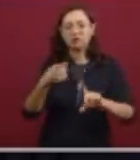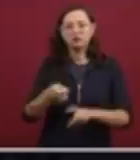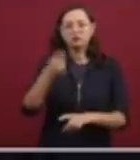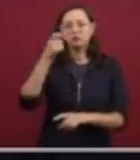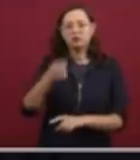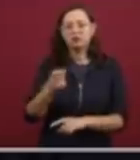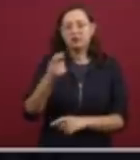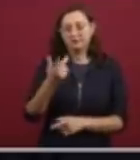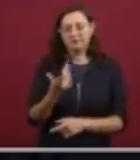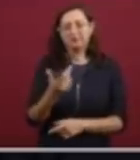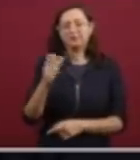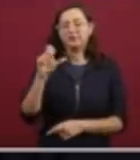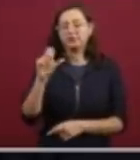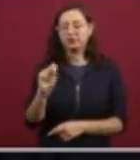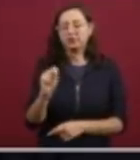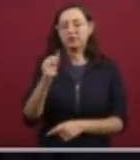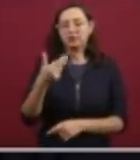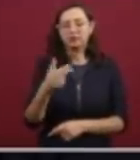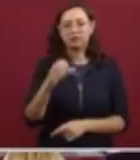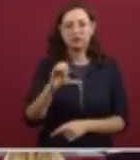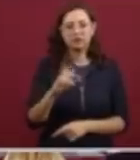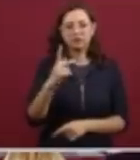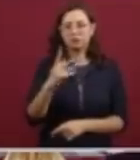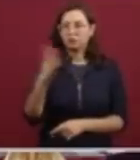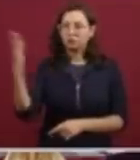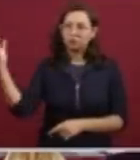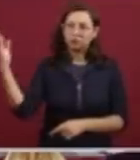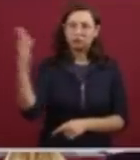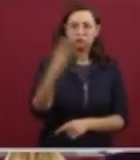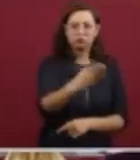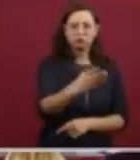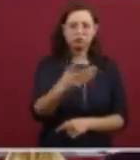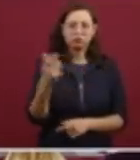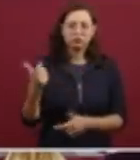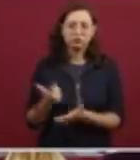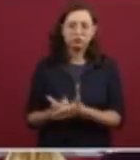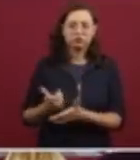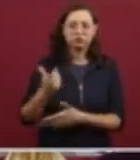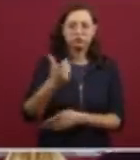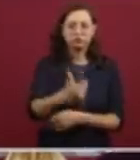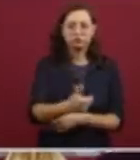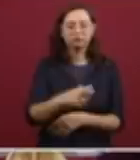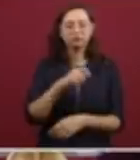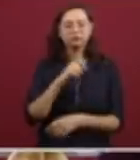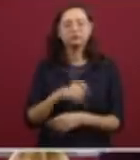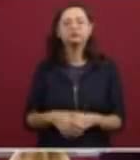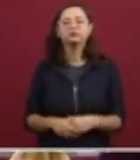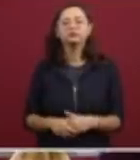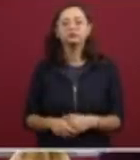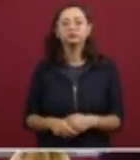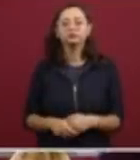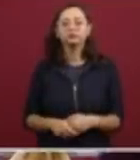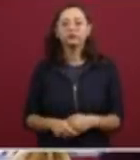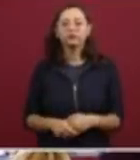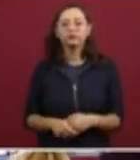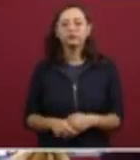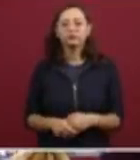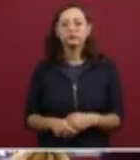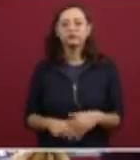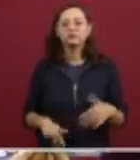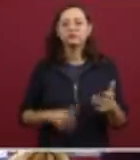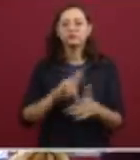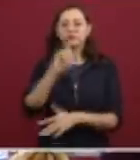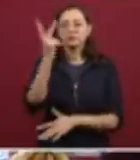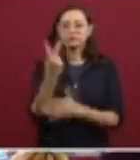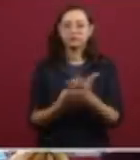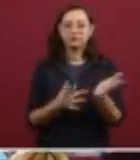Tesorería a la persona que es beneficiaria o participante del programa. En el programa de apoyo para el bienestar